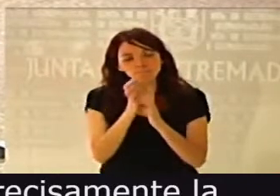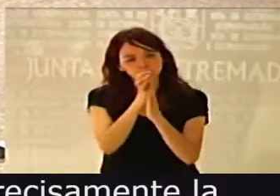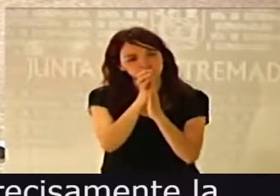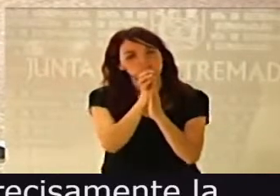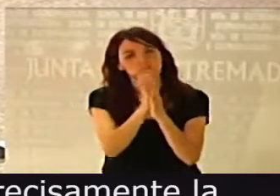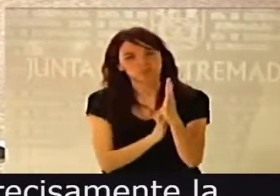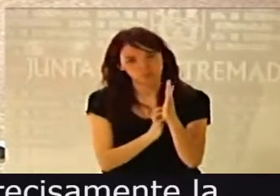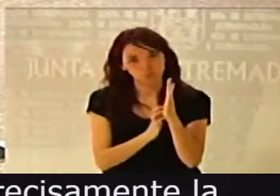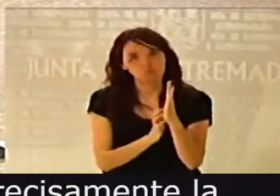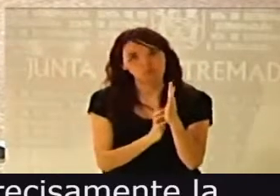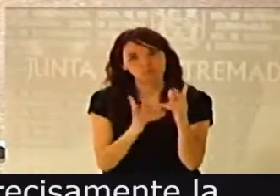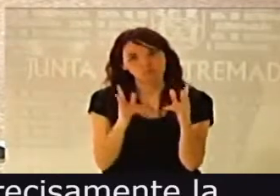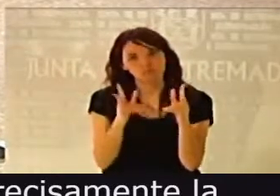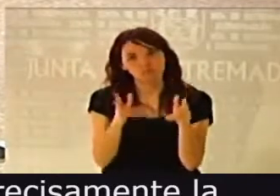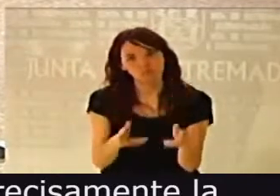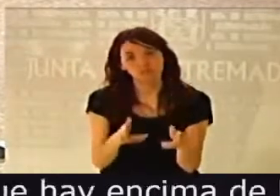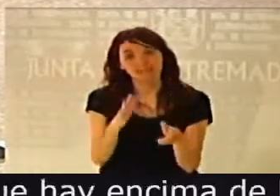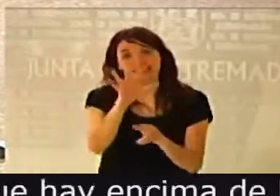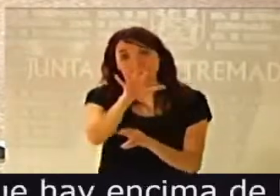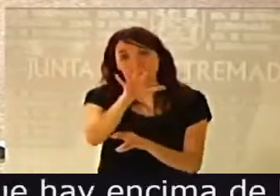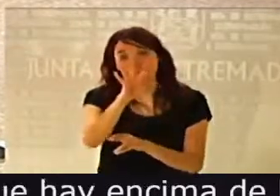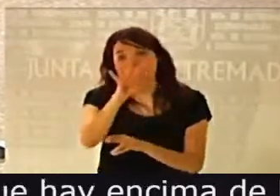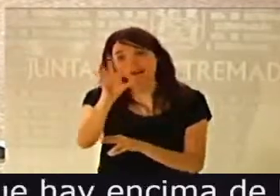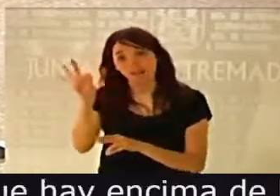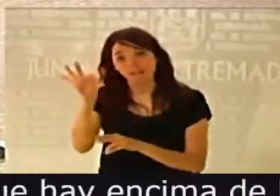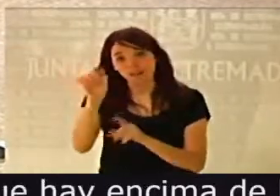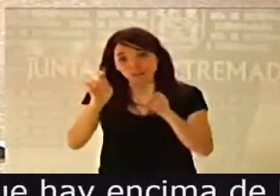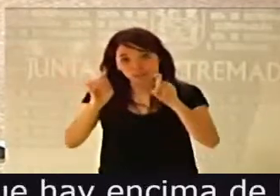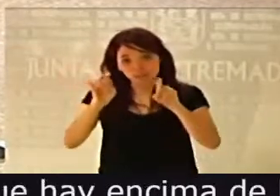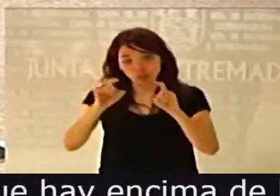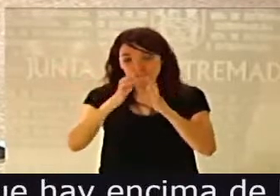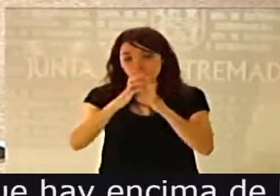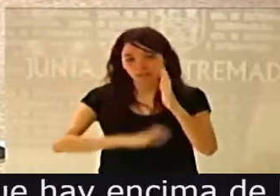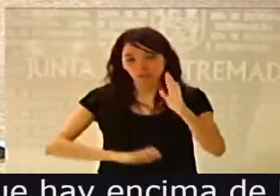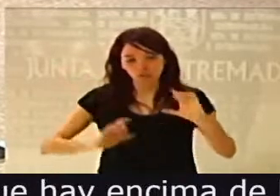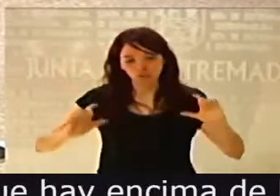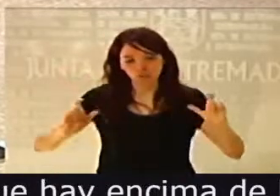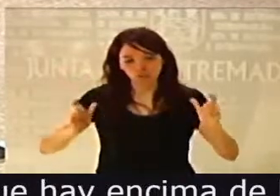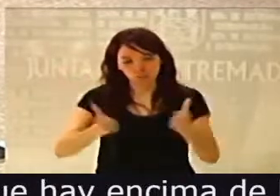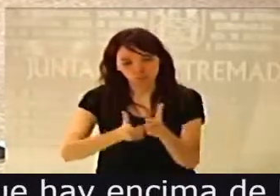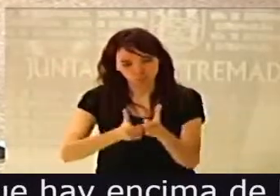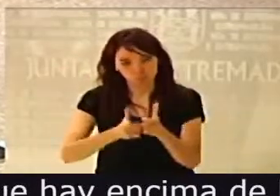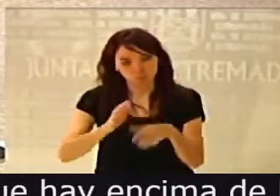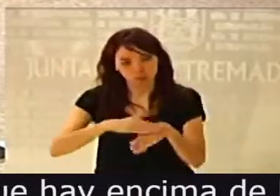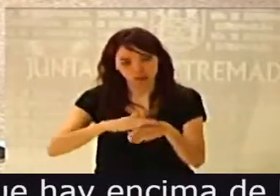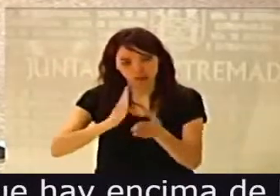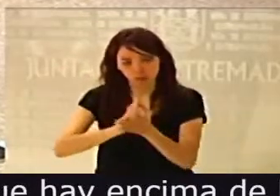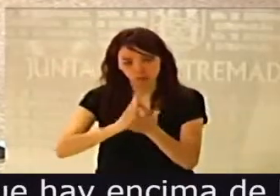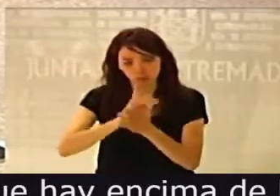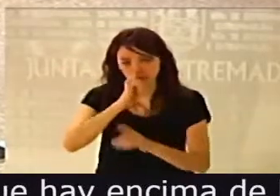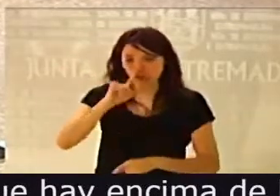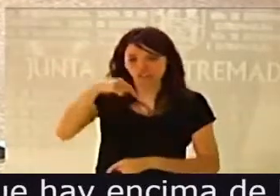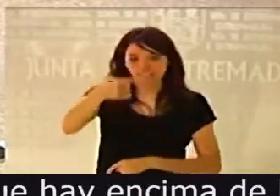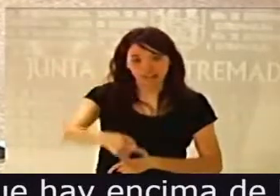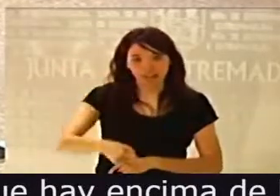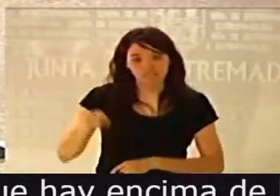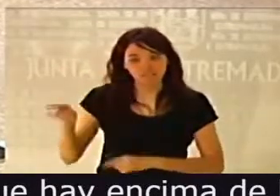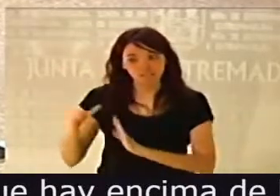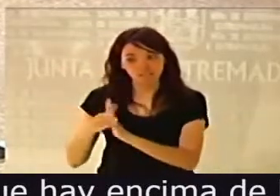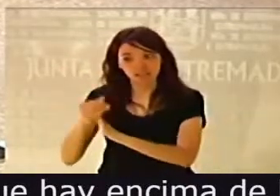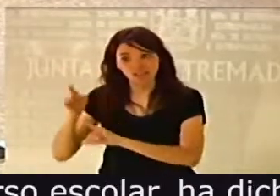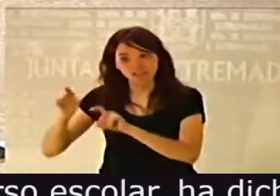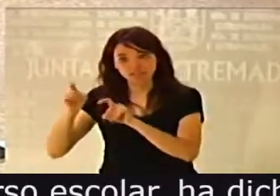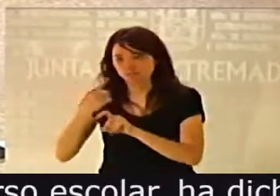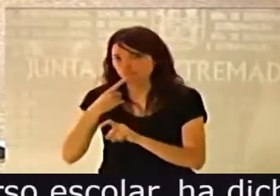encima de la mesa de 540 docentes menos para el próximo curso escolar. La FREAPA ha dicho que no lo ve lógico cuando el año que viene se van a necesitar